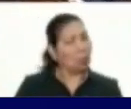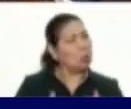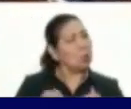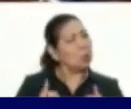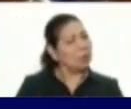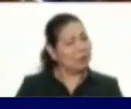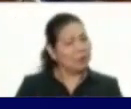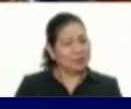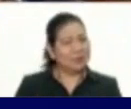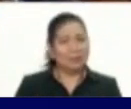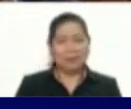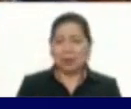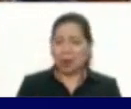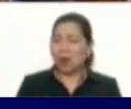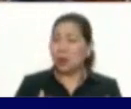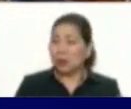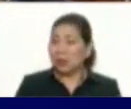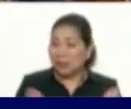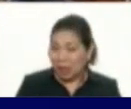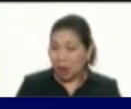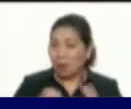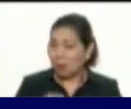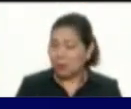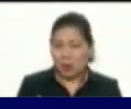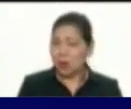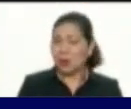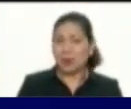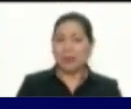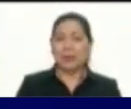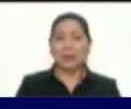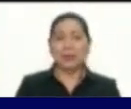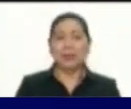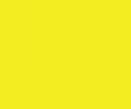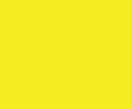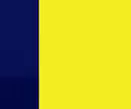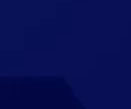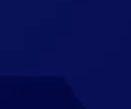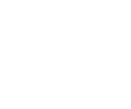fuga tras la denuncia fiscal y descartó cerrar el Congreso de la República.